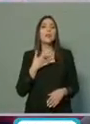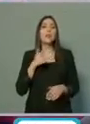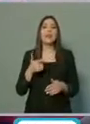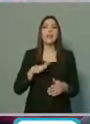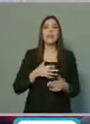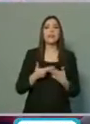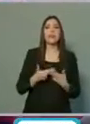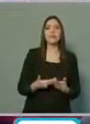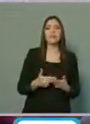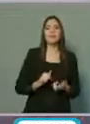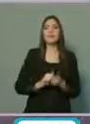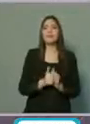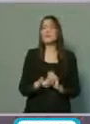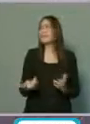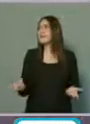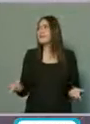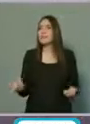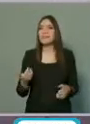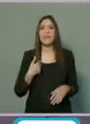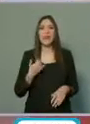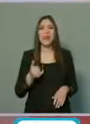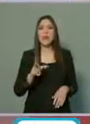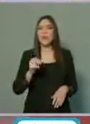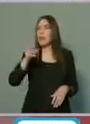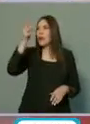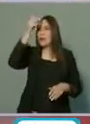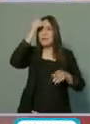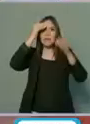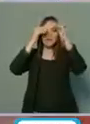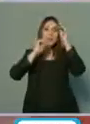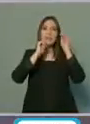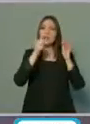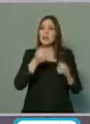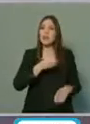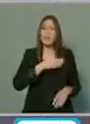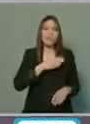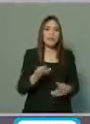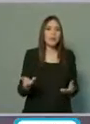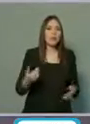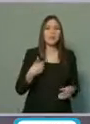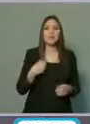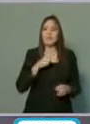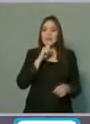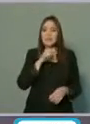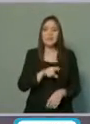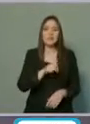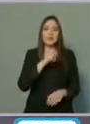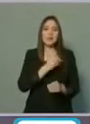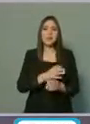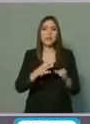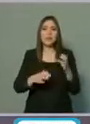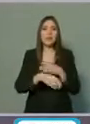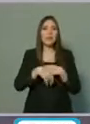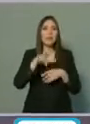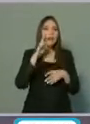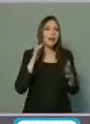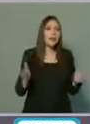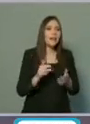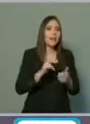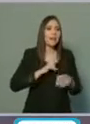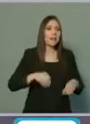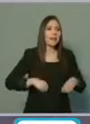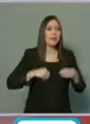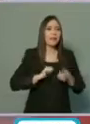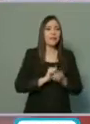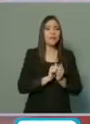estoy aprendiendo y ya nada más sigo haciendo las cosas porque me ciego, porque ya no le veo algo constructivo en mi vida, ahí es